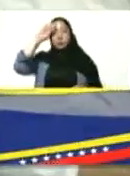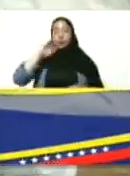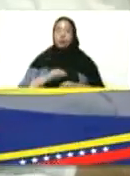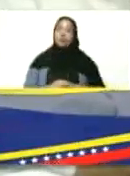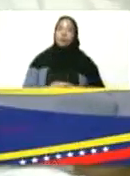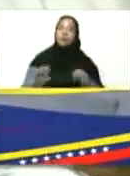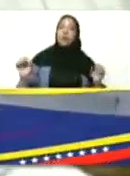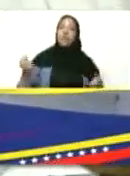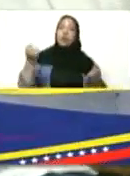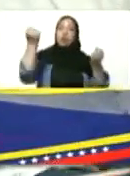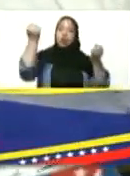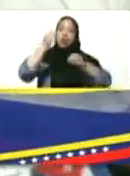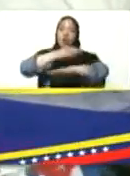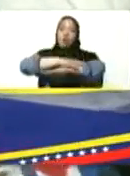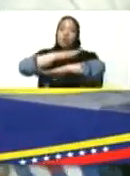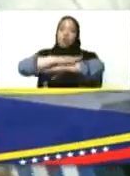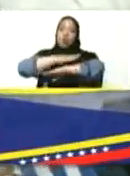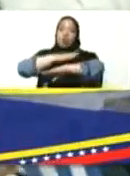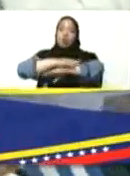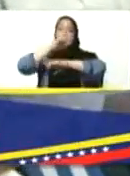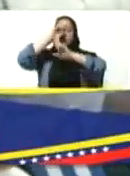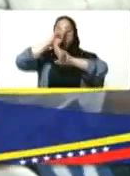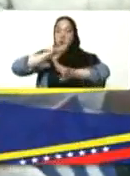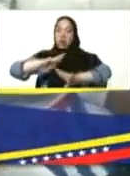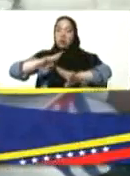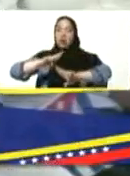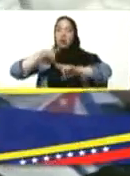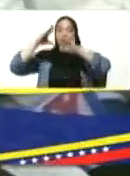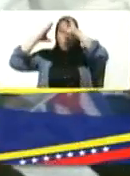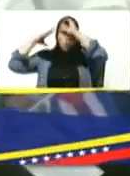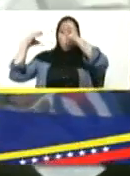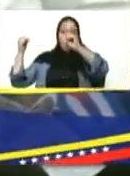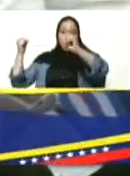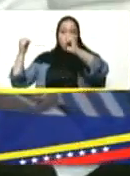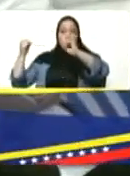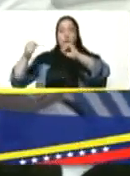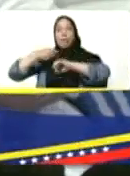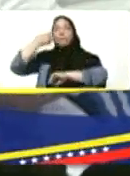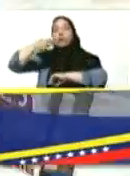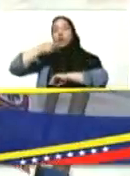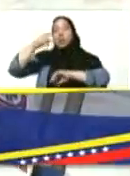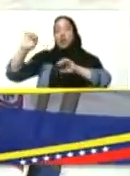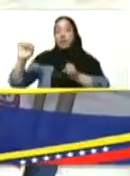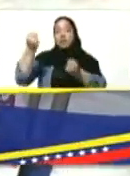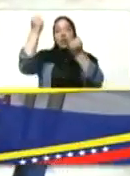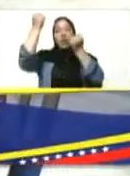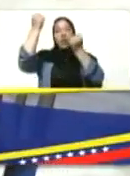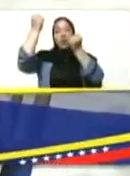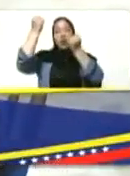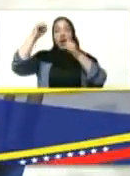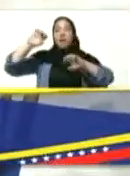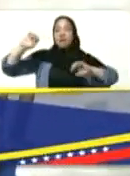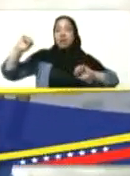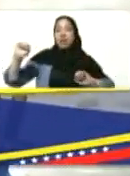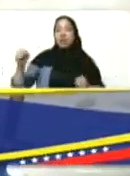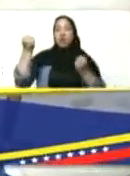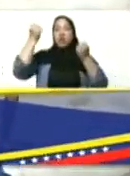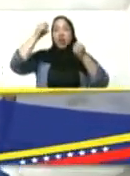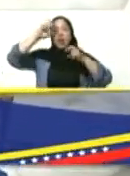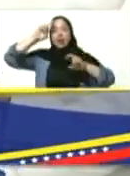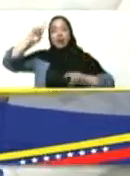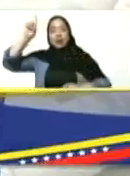victoria moral, es una victoria diplomática, es una victoria política. Es una victoria que le da la